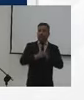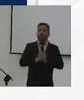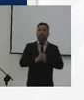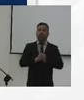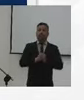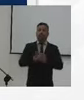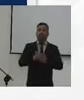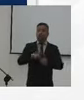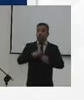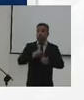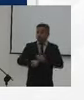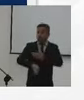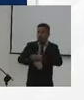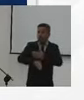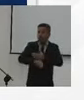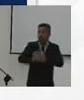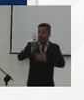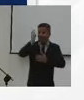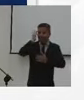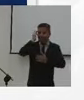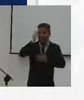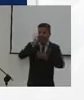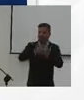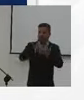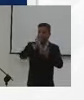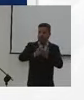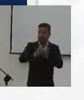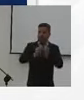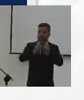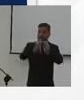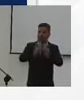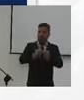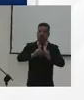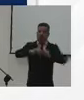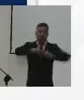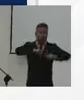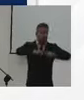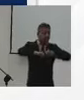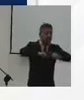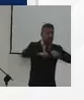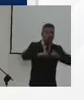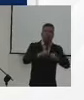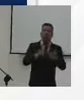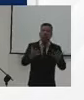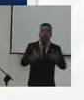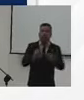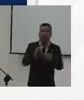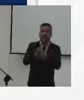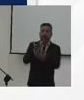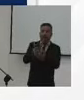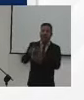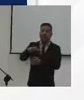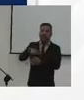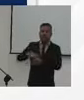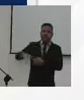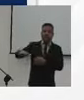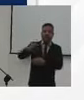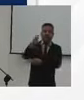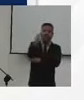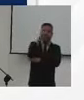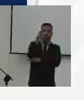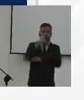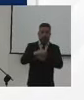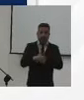tenemos allí. Y seguir nosotros, obviamente, proyectando de una manera más dinámica la infraestructura alrededor